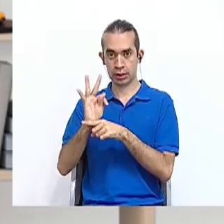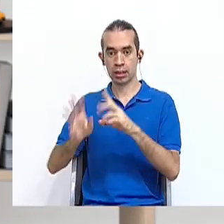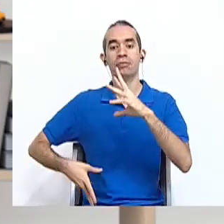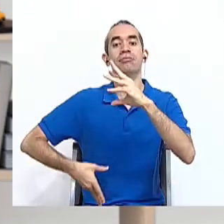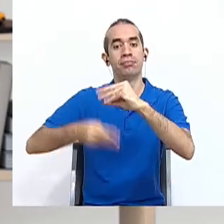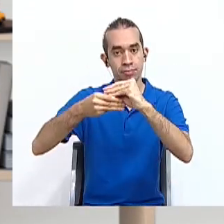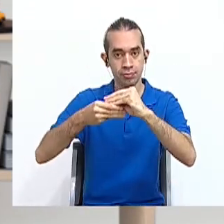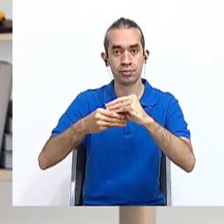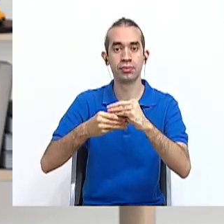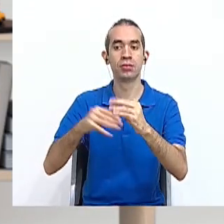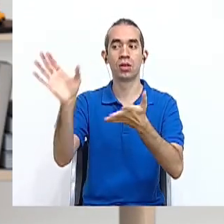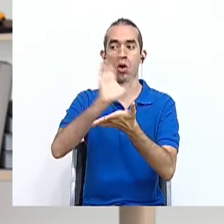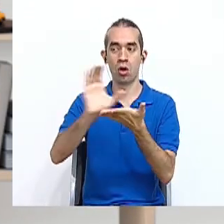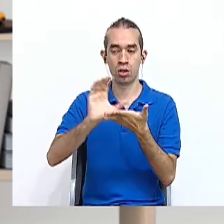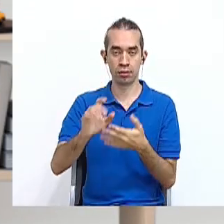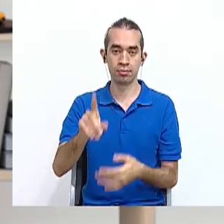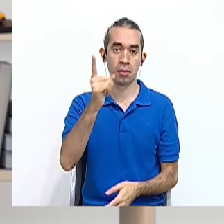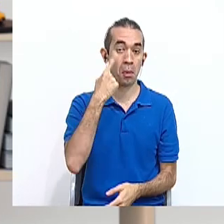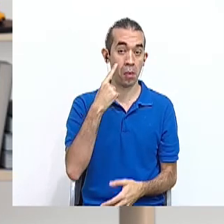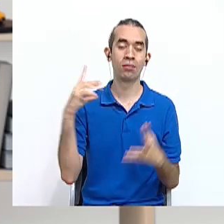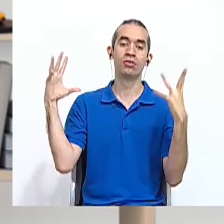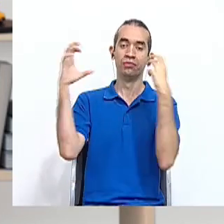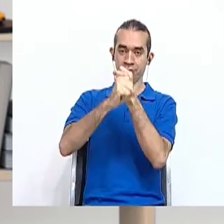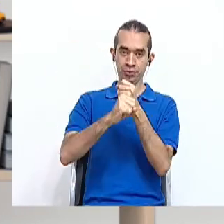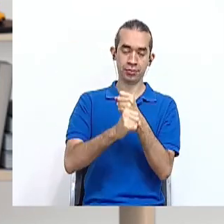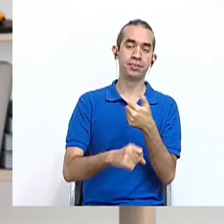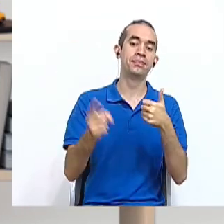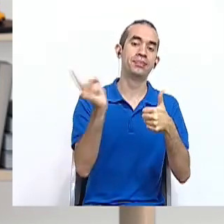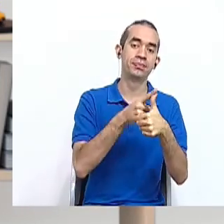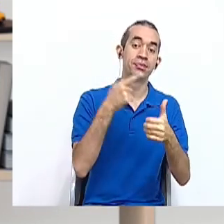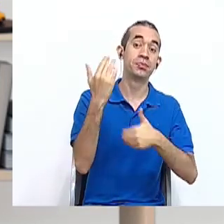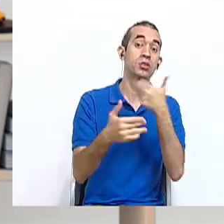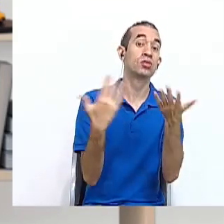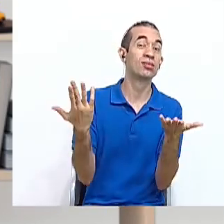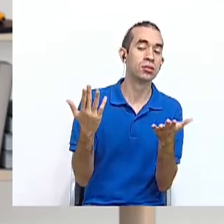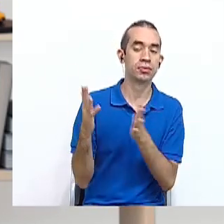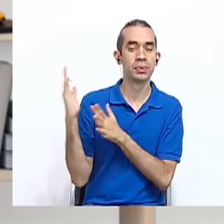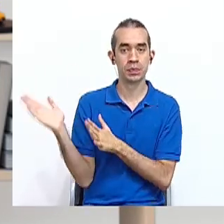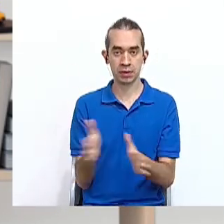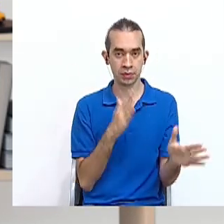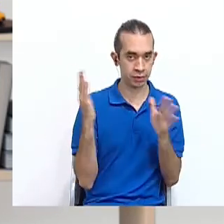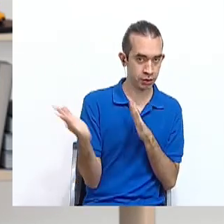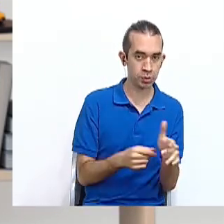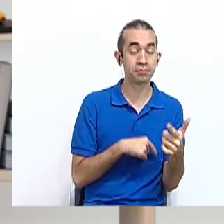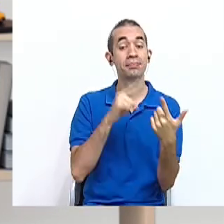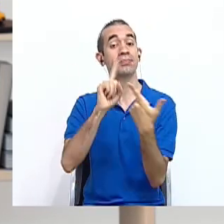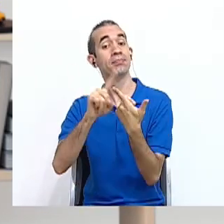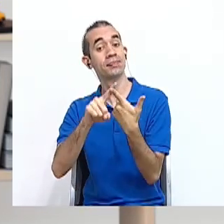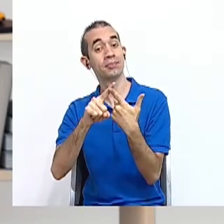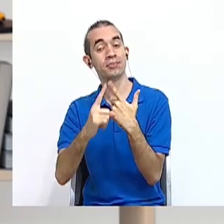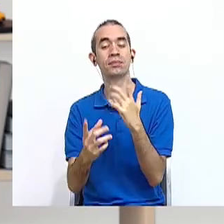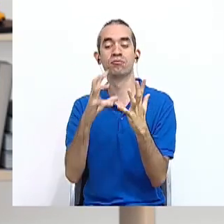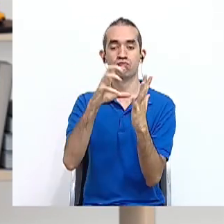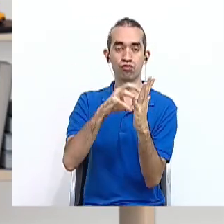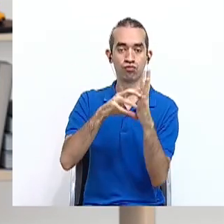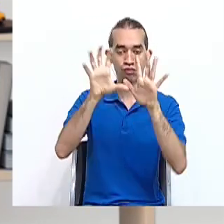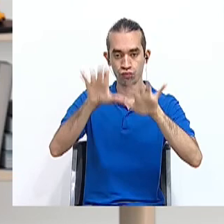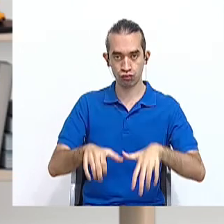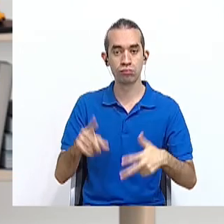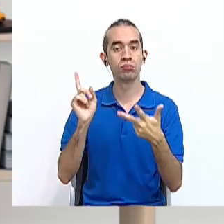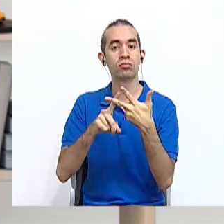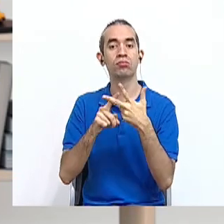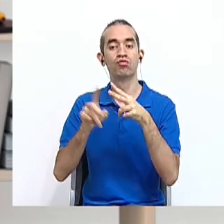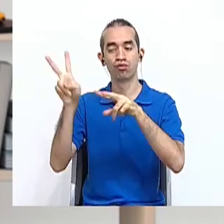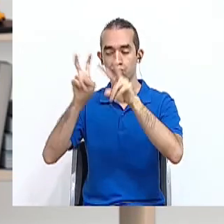bien. Recapitulación. 1. ¿Cuál es el proceso? Muy bien. Planificación. 2. Textualización. Y